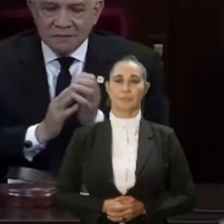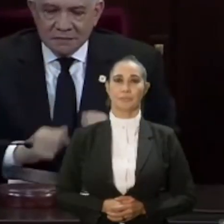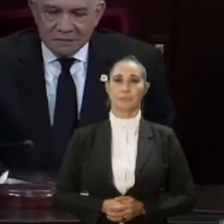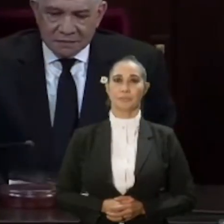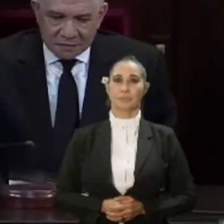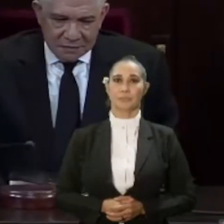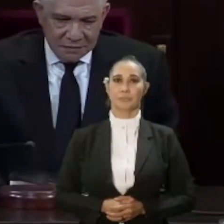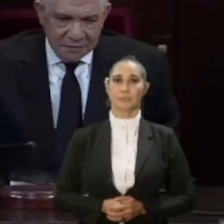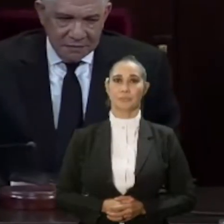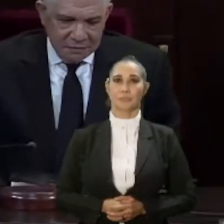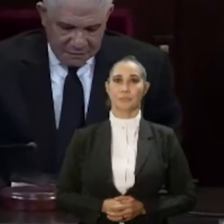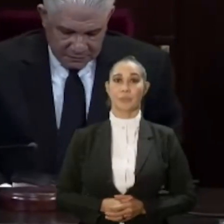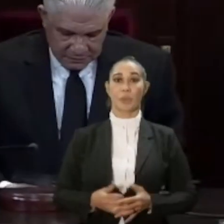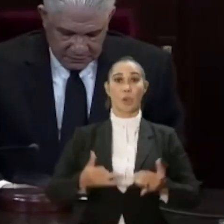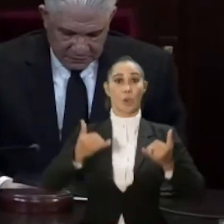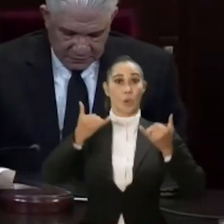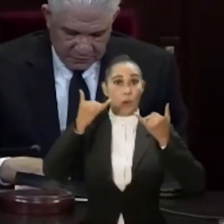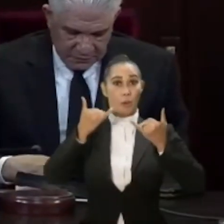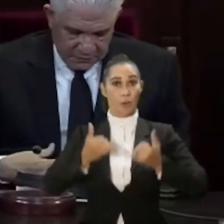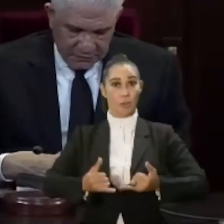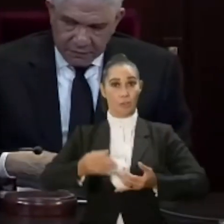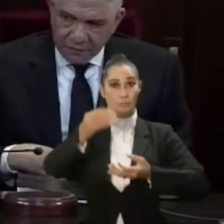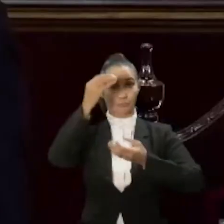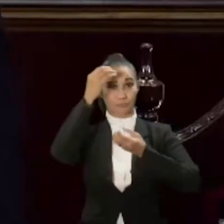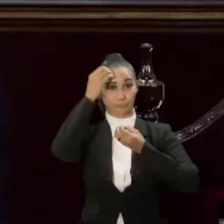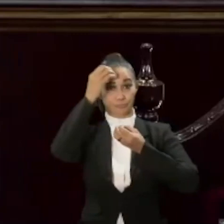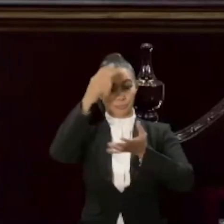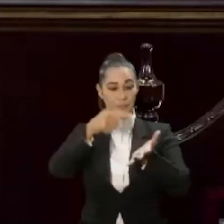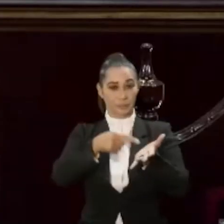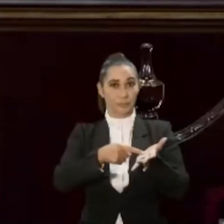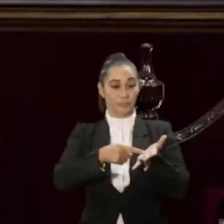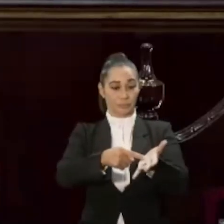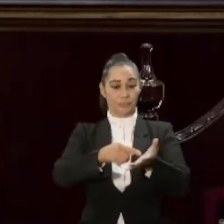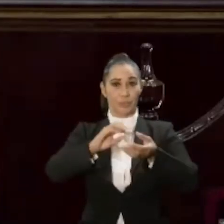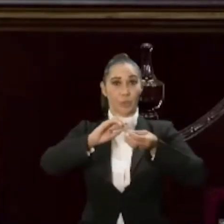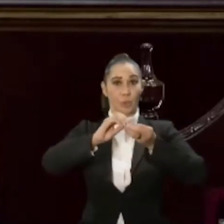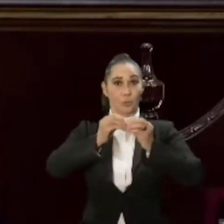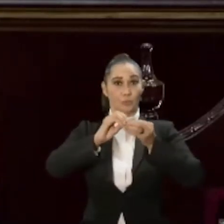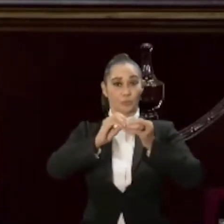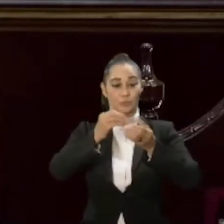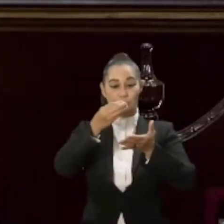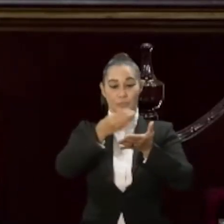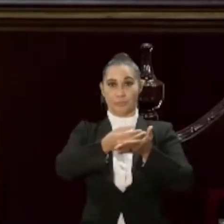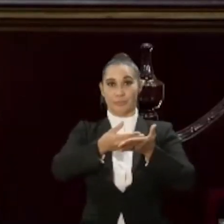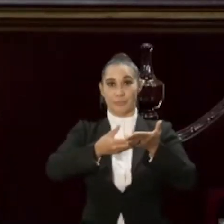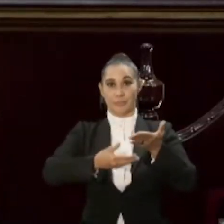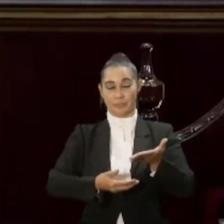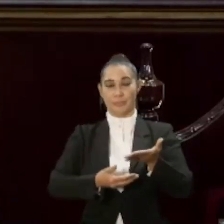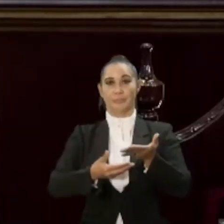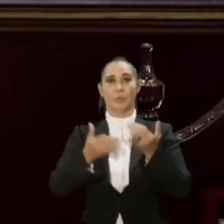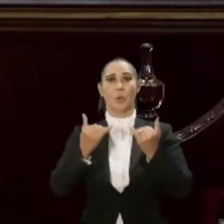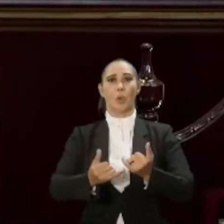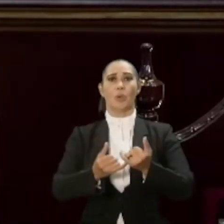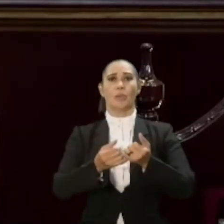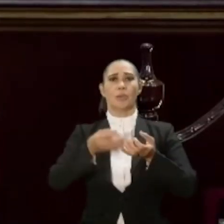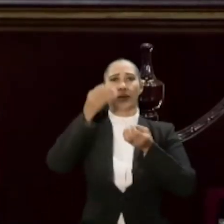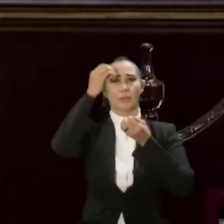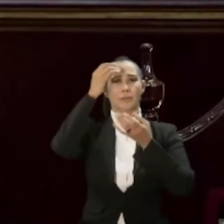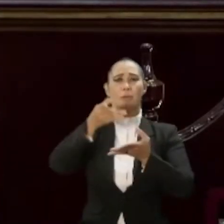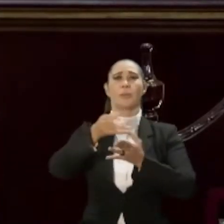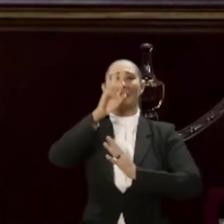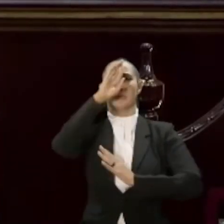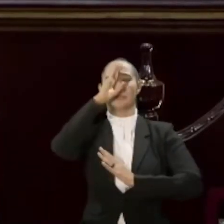Hoy quiero darles cuentas de hechos con números y estadísticas. Hoy quiero hablarles de una